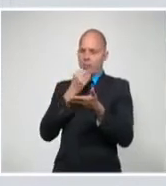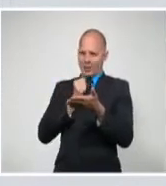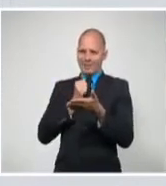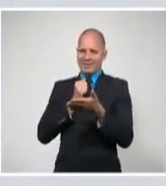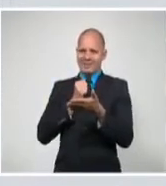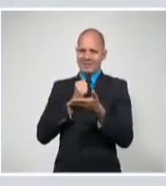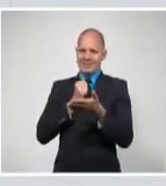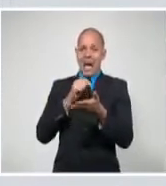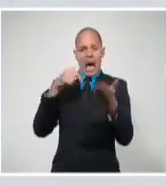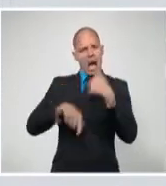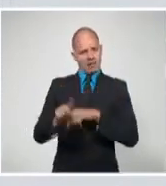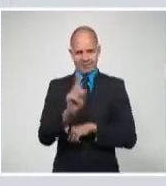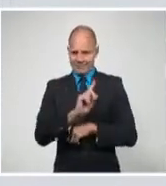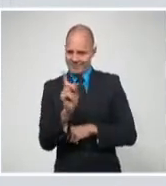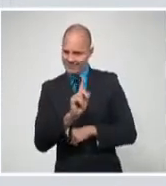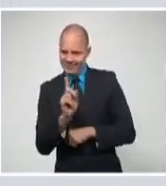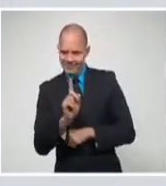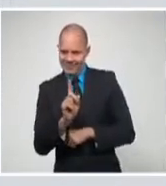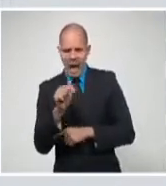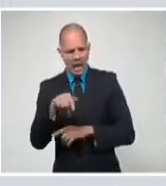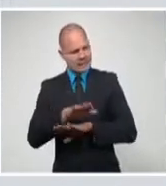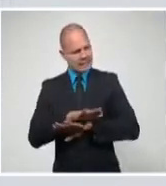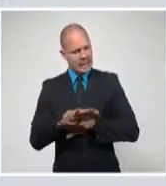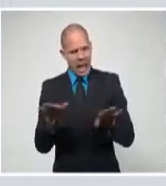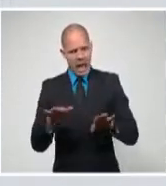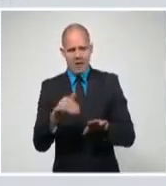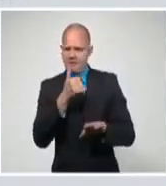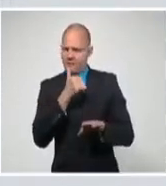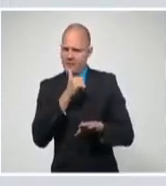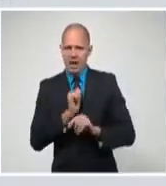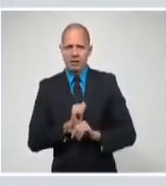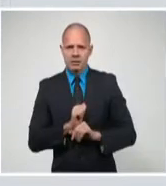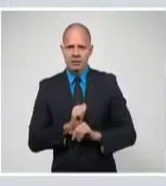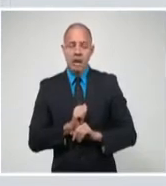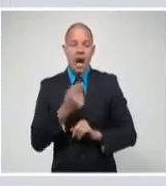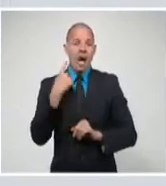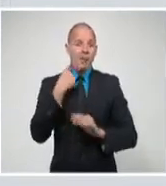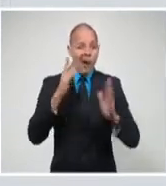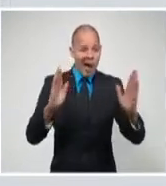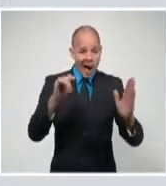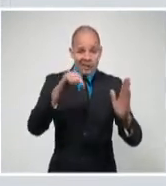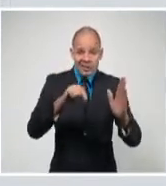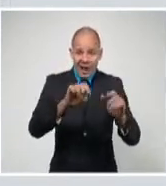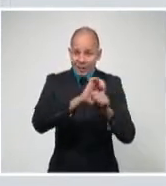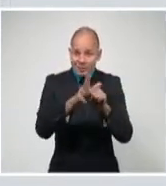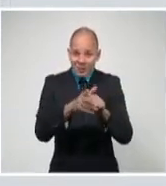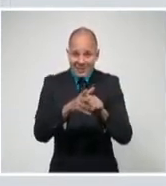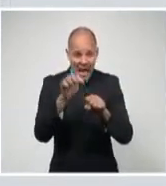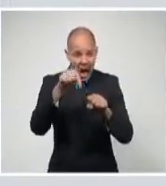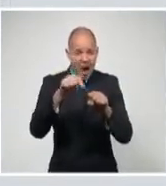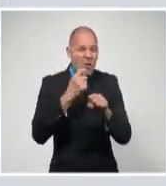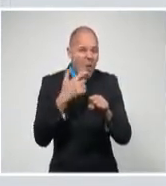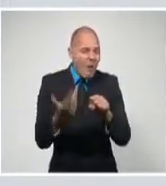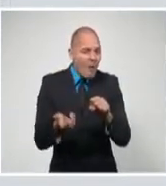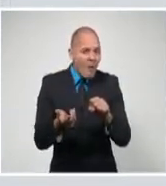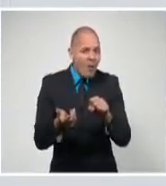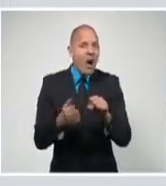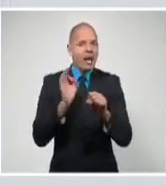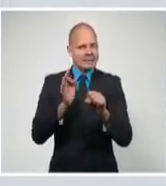especializados. Sin embargo, los apremios derivados de la pandemia han propiciado una mutación del concepto. En lugar de